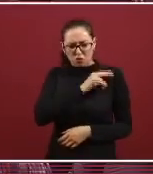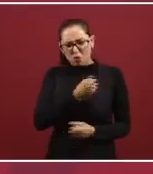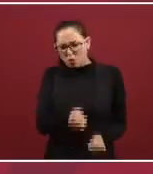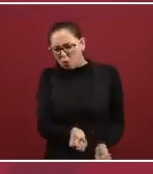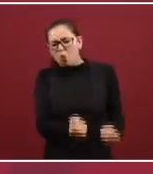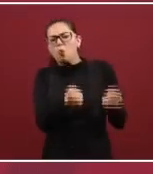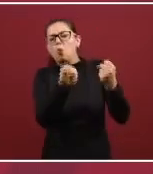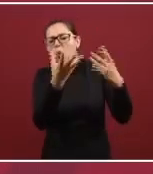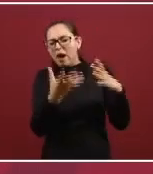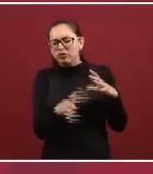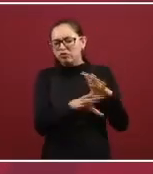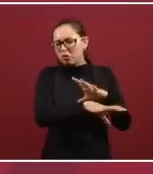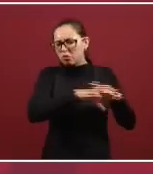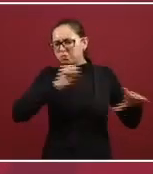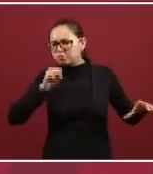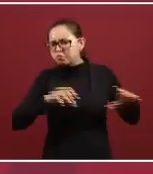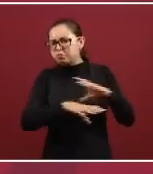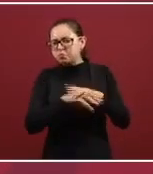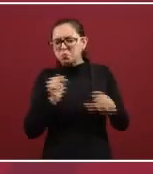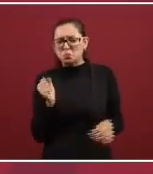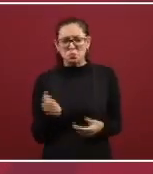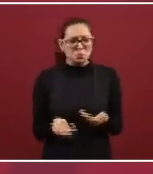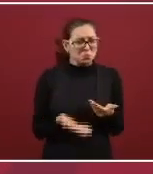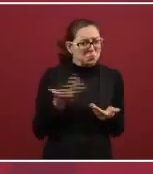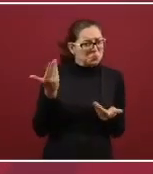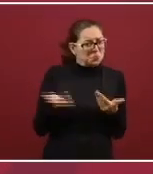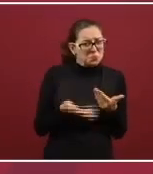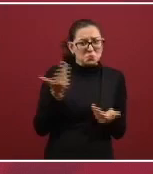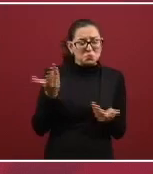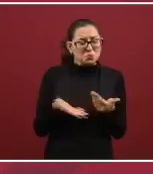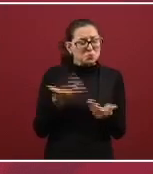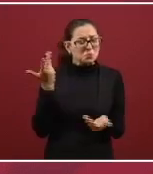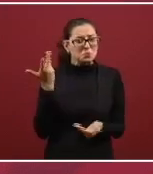de las llamadas tierras en manos muertas.